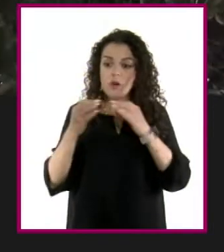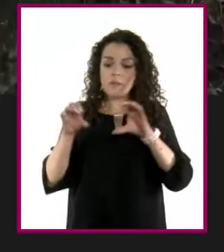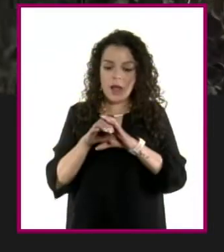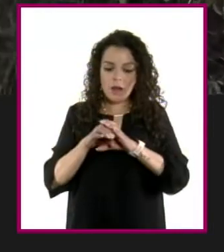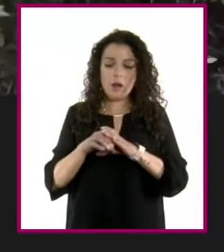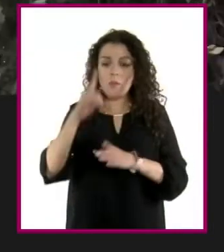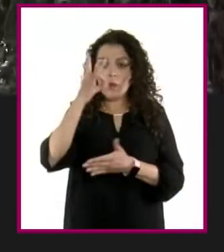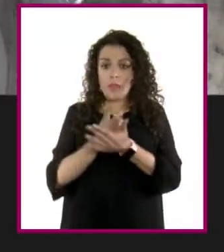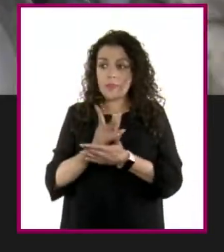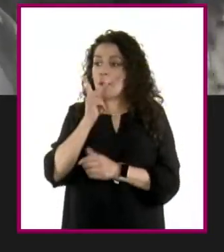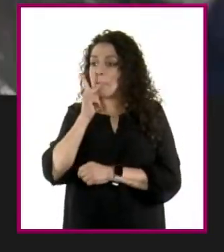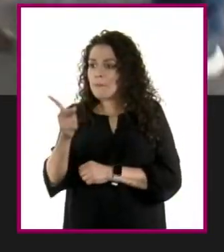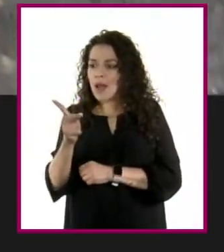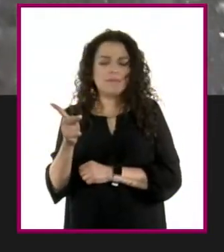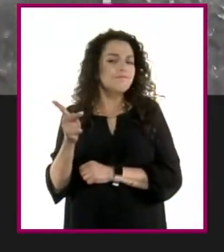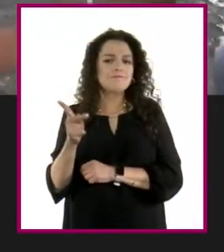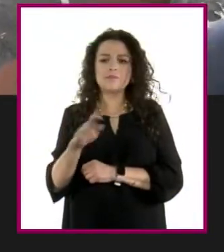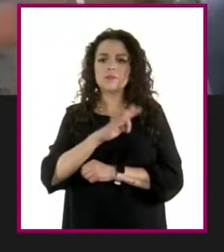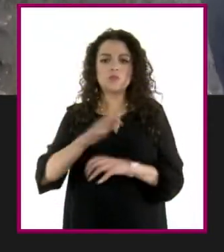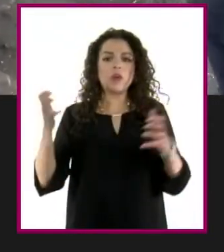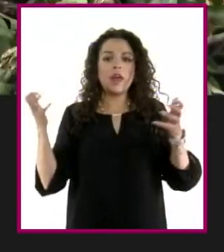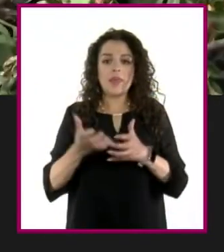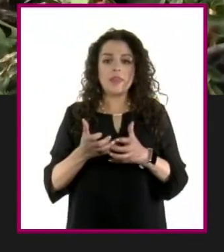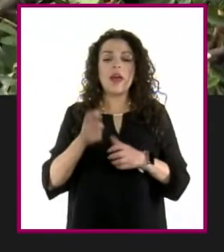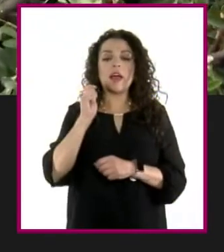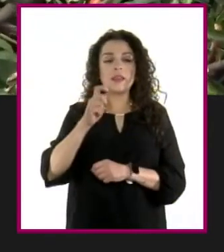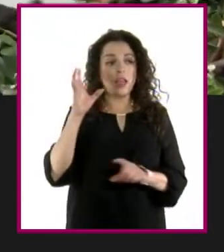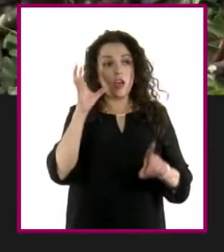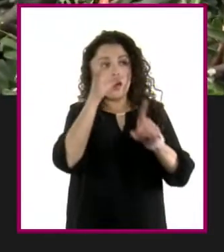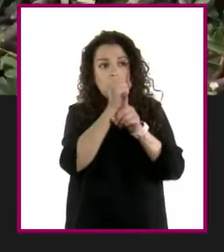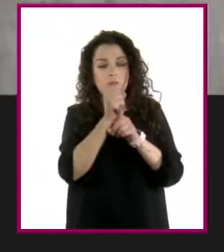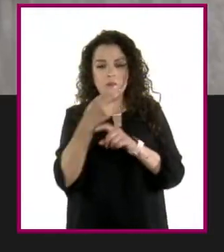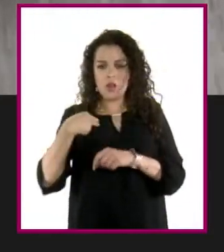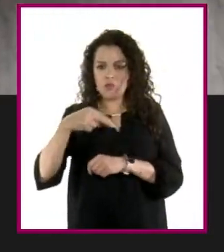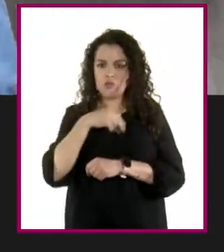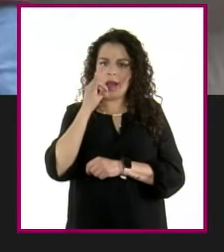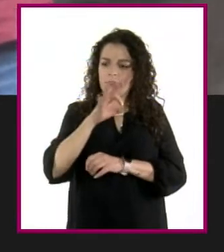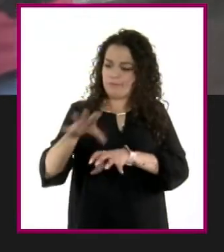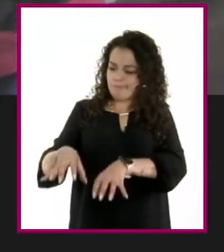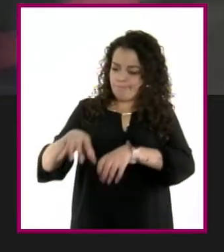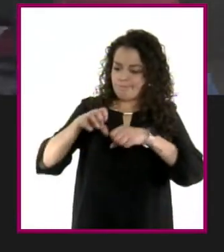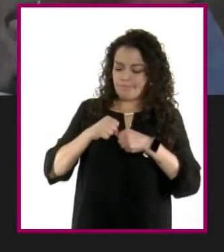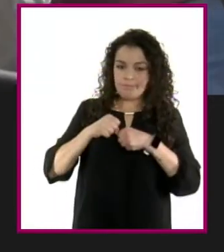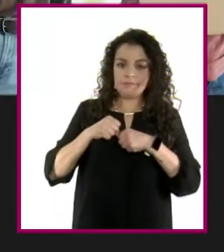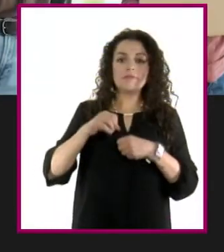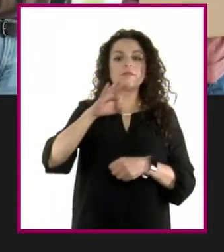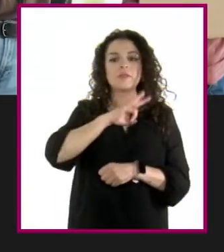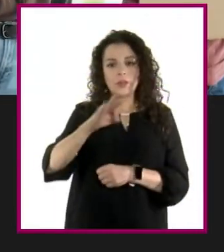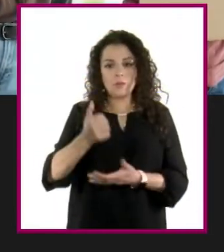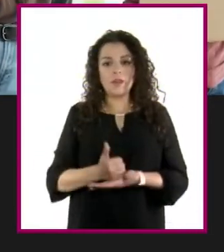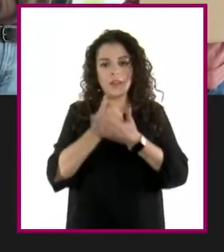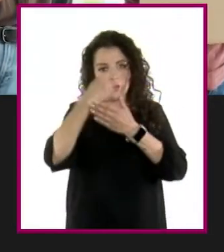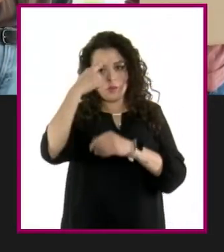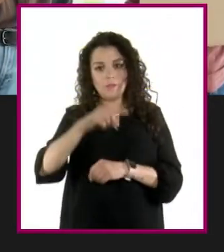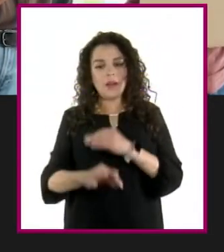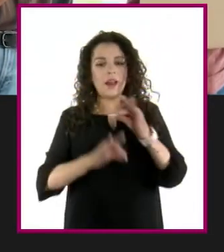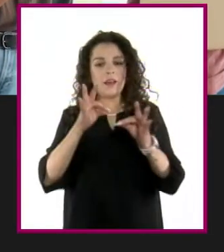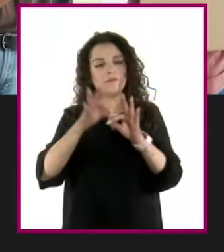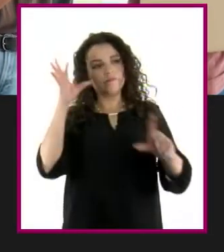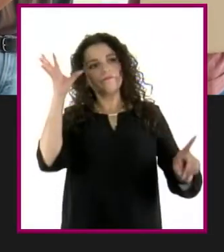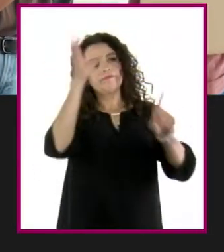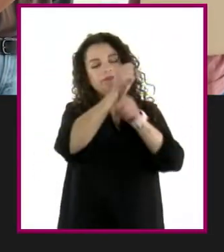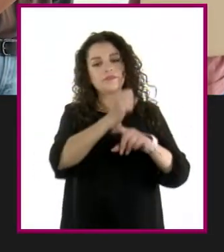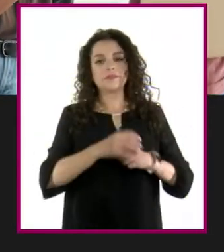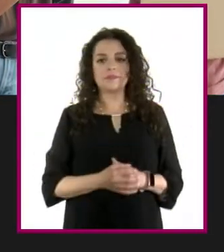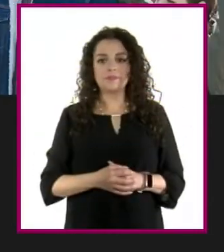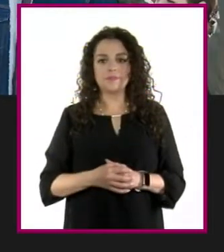de palabras, sino que hacemos nuestros los objetivos que se persiguen y contribuimos para que se alcancen. Luego vimos que, de acuerdo